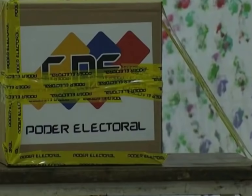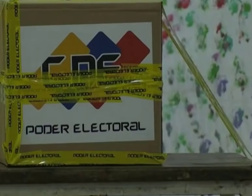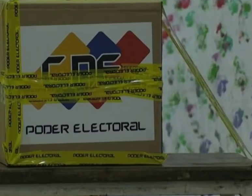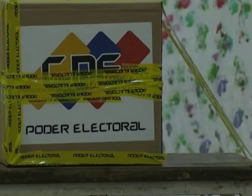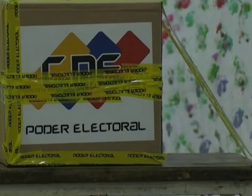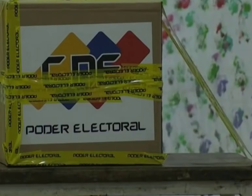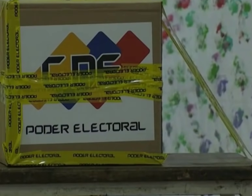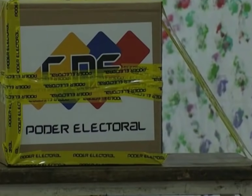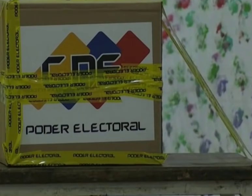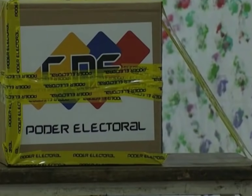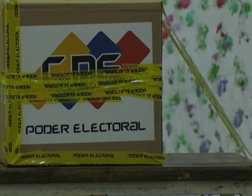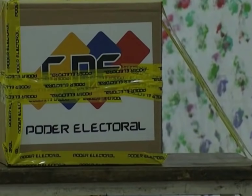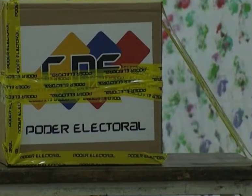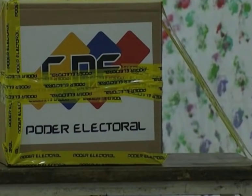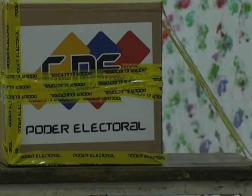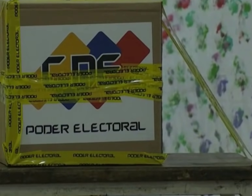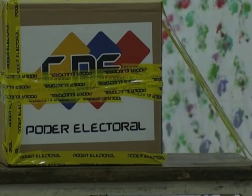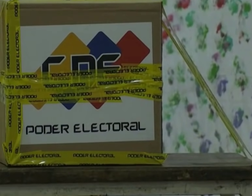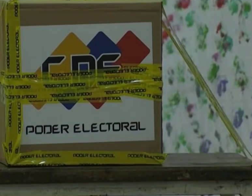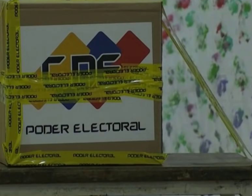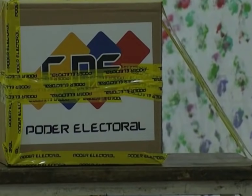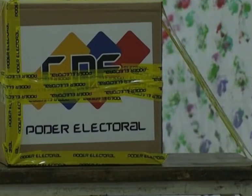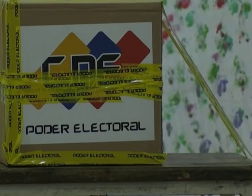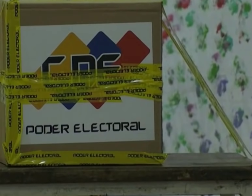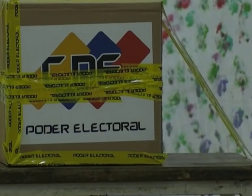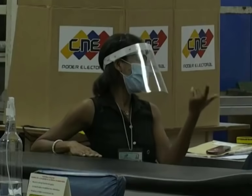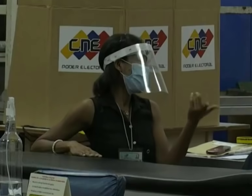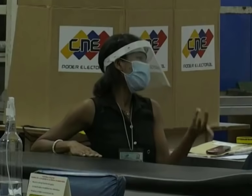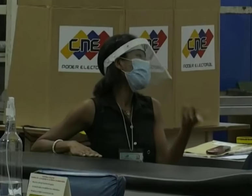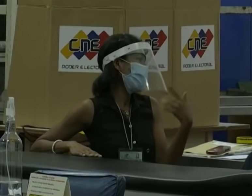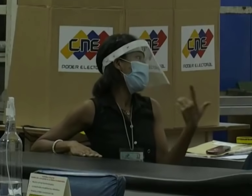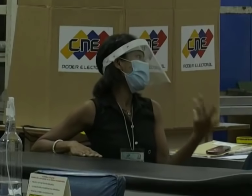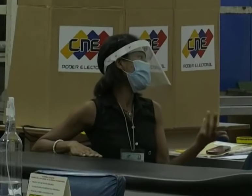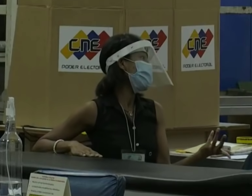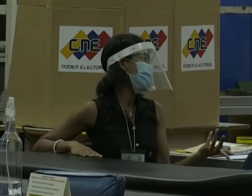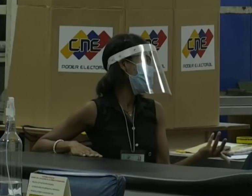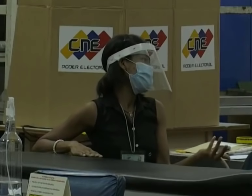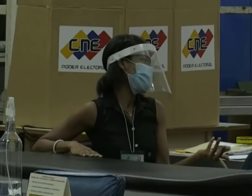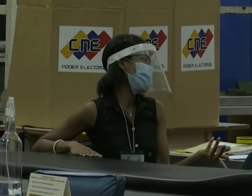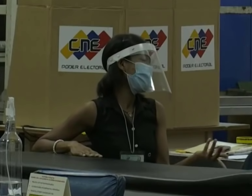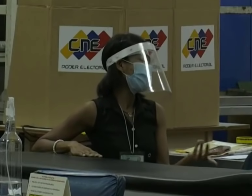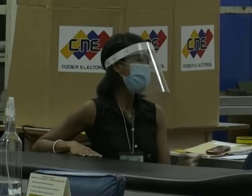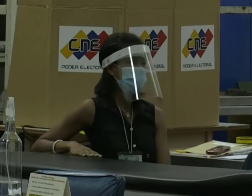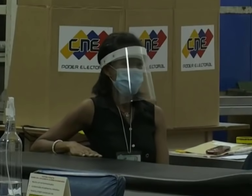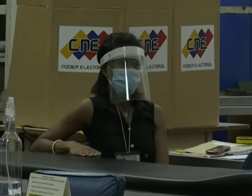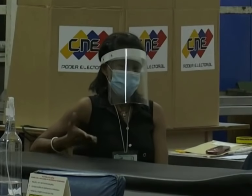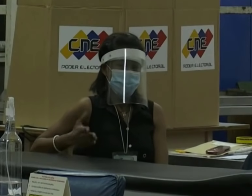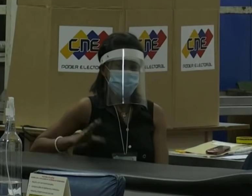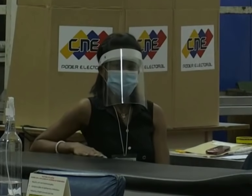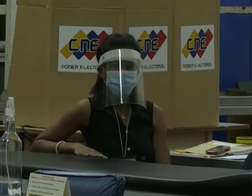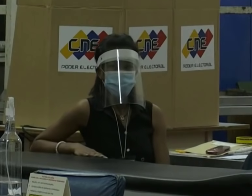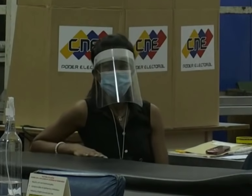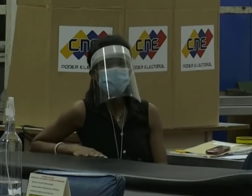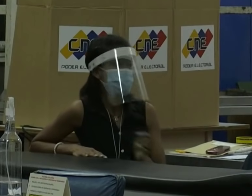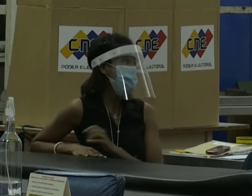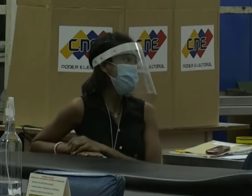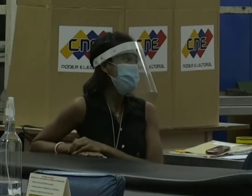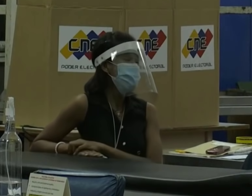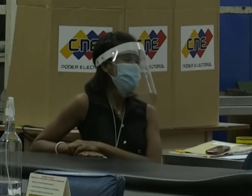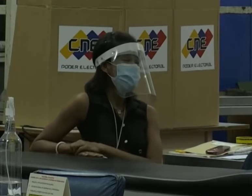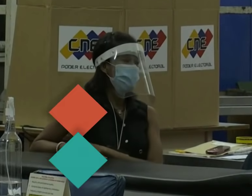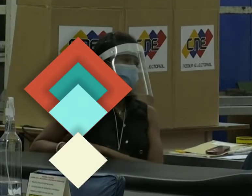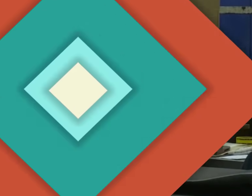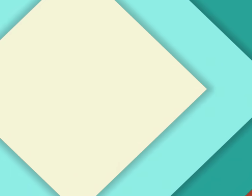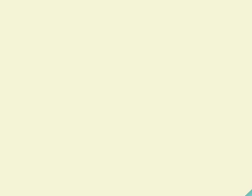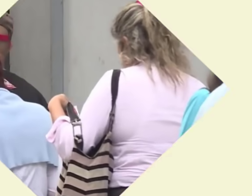garantía posible para el ejercicio de los derechos ciudadanos sin que sufran interferencia por decisiones oportunistas en sede administrativa. El